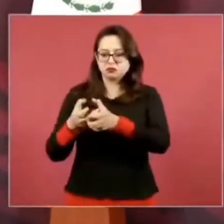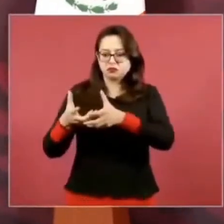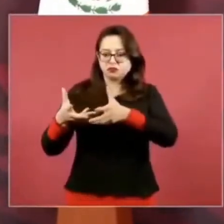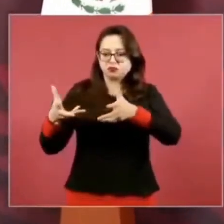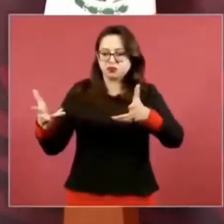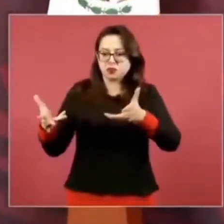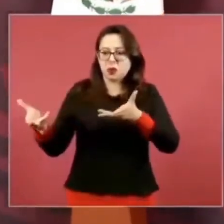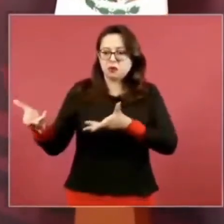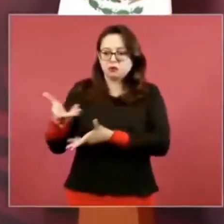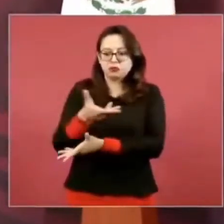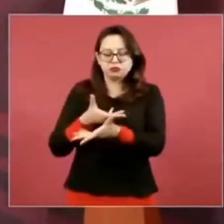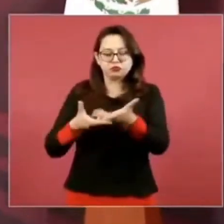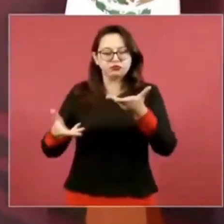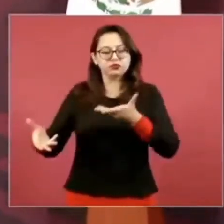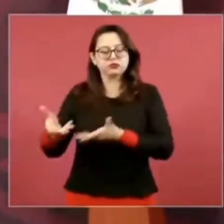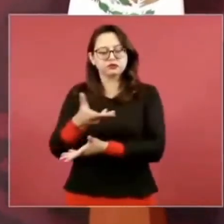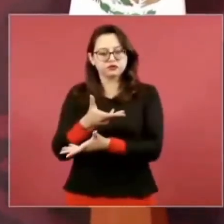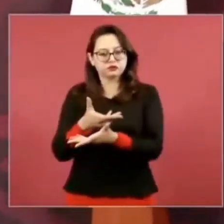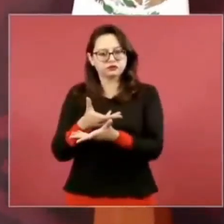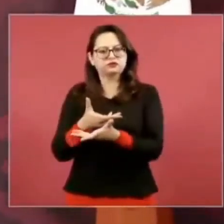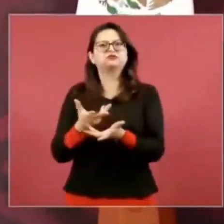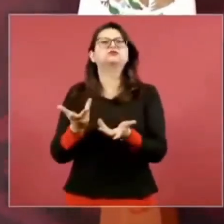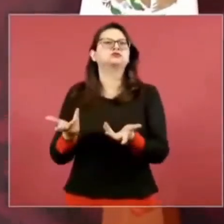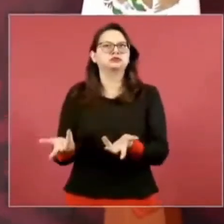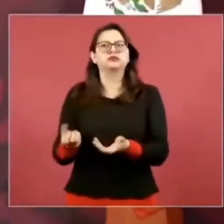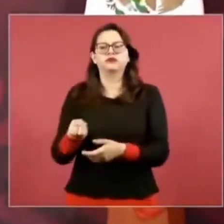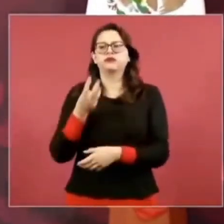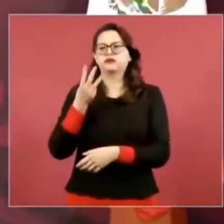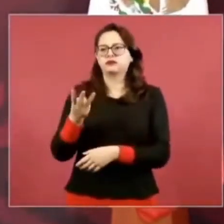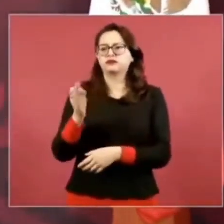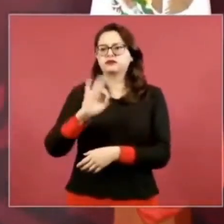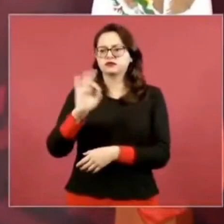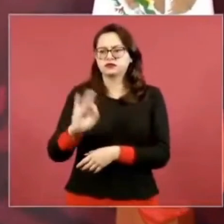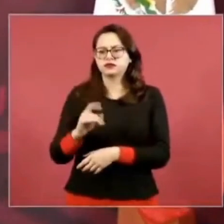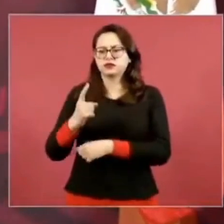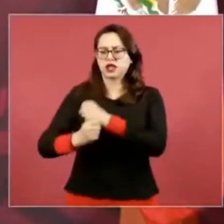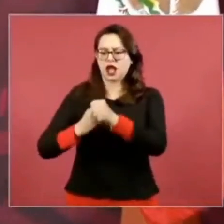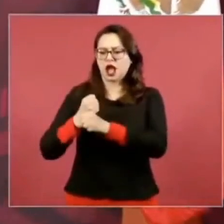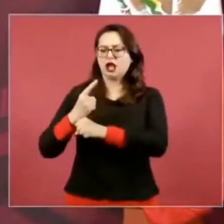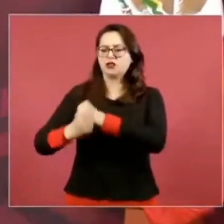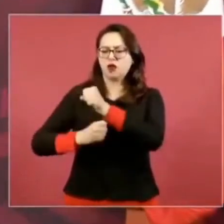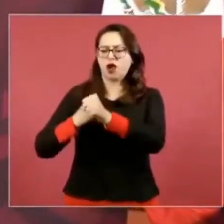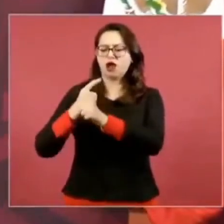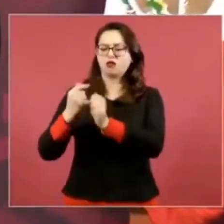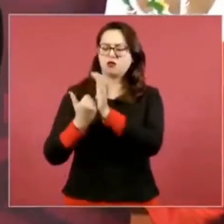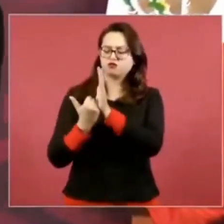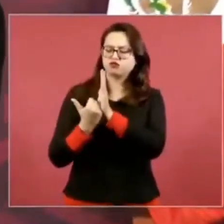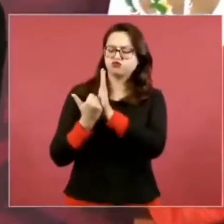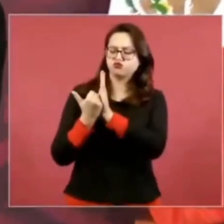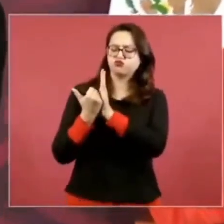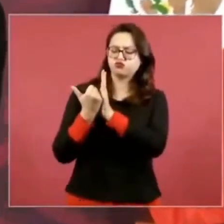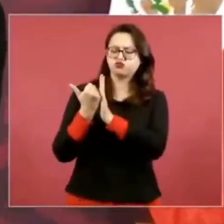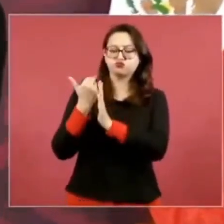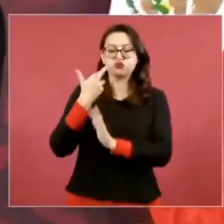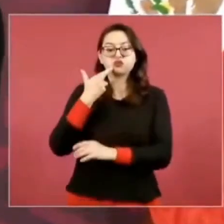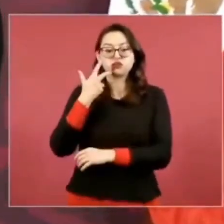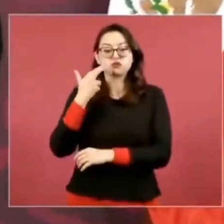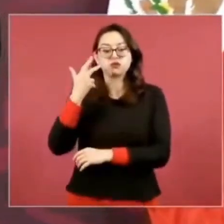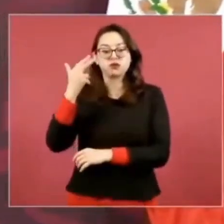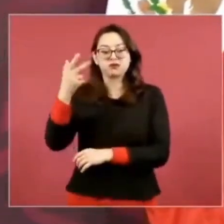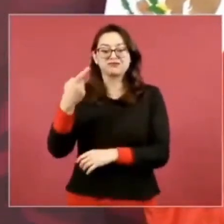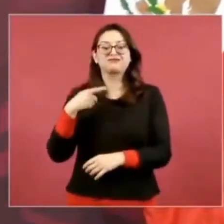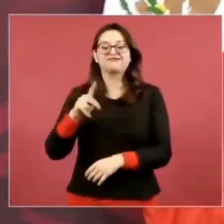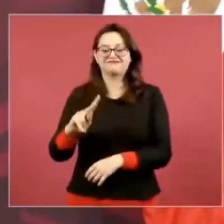Hubo también crecimiento en promedio del 3% anual, pero con